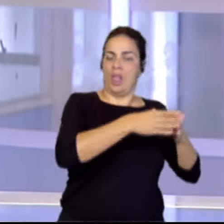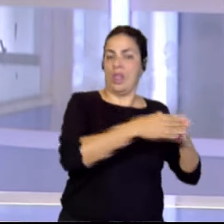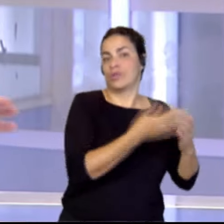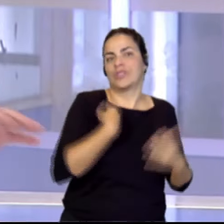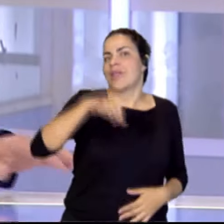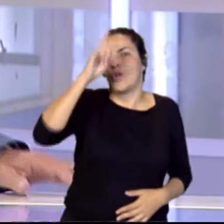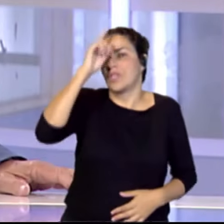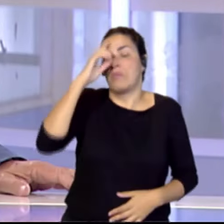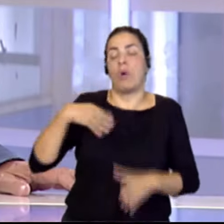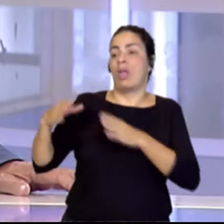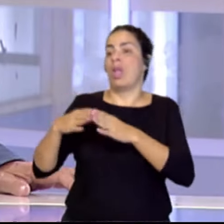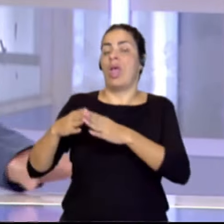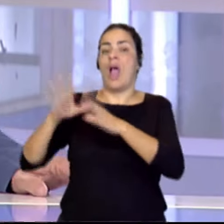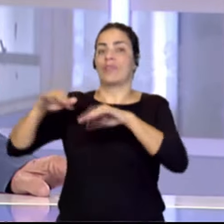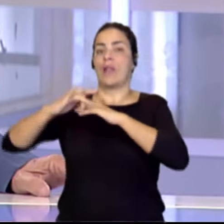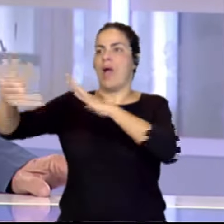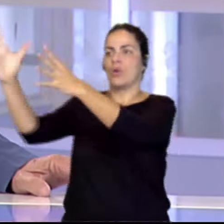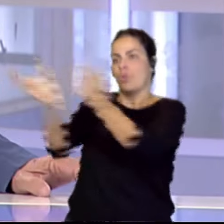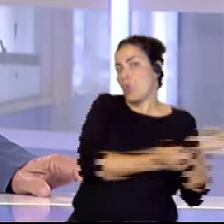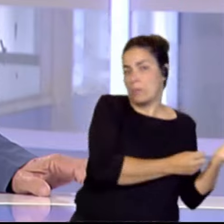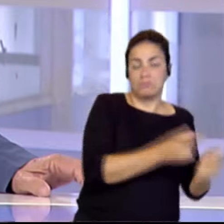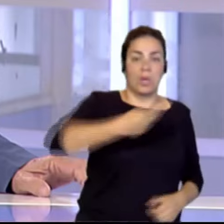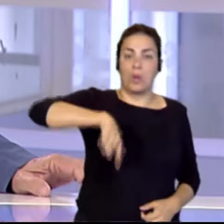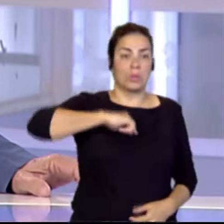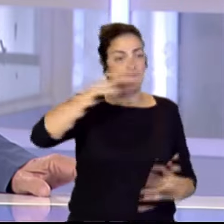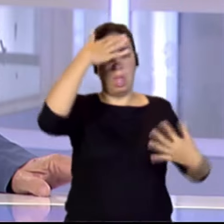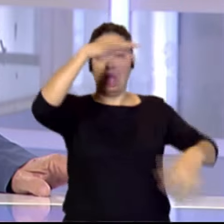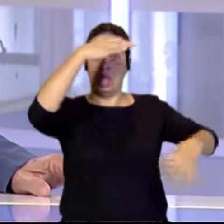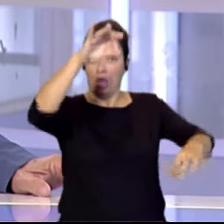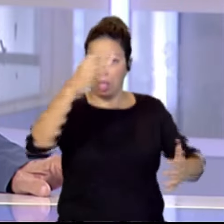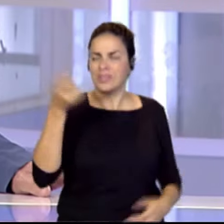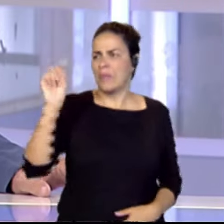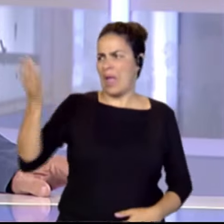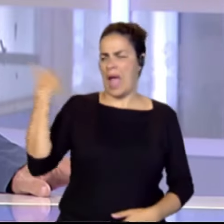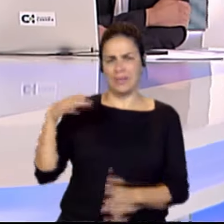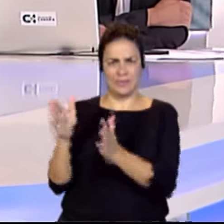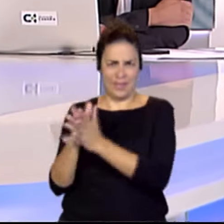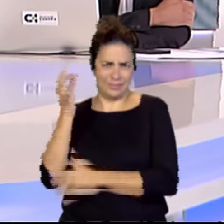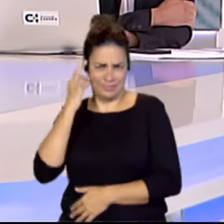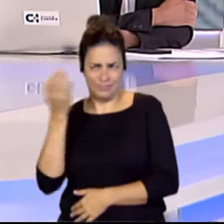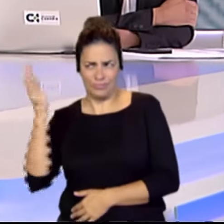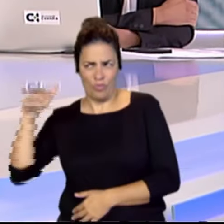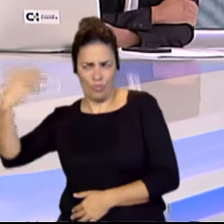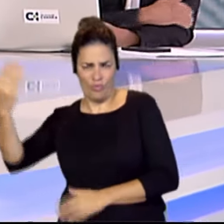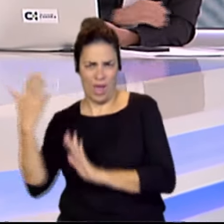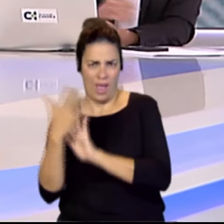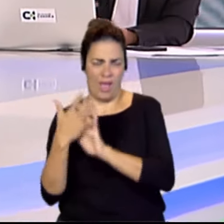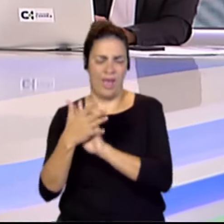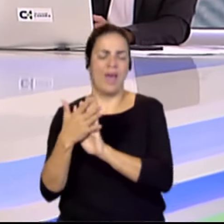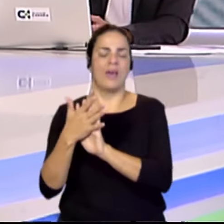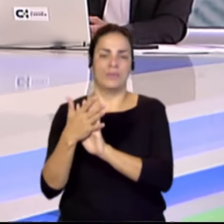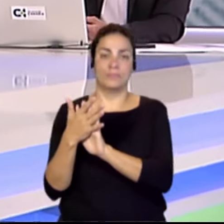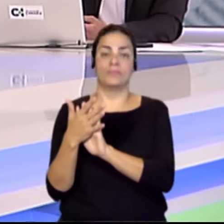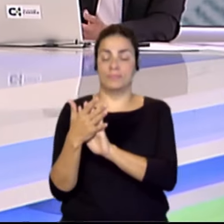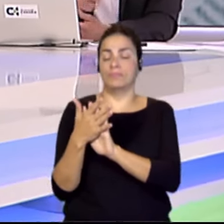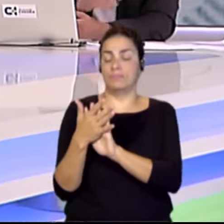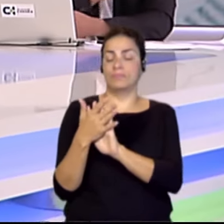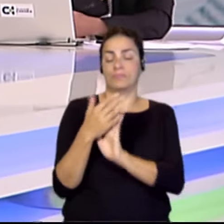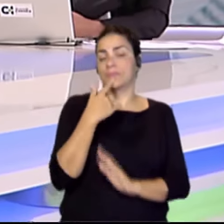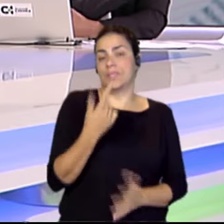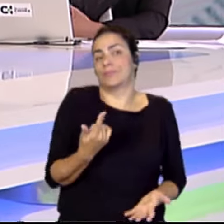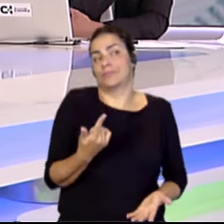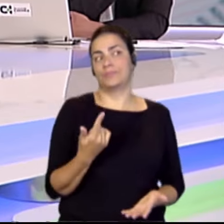el mar y no no nos enteramos le estaba diciendo a chicha Ros arena también antes a antes de entrar que bueno se trata de